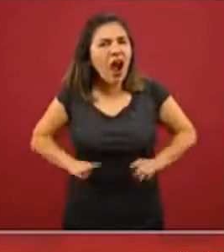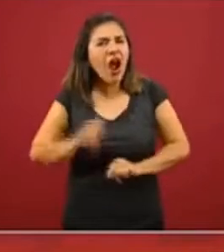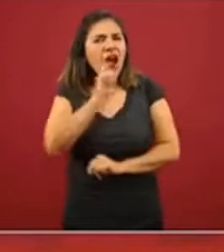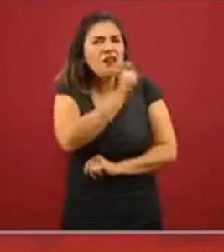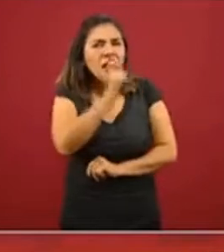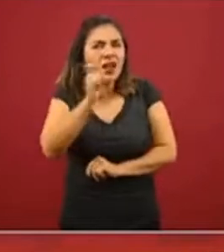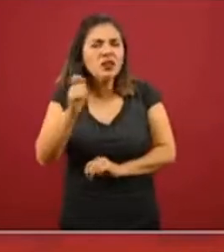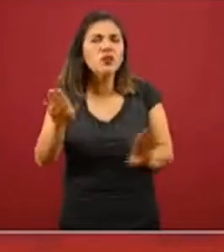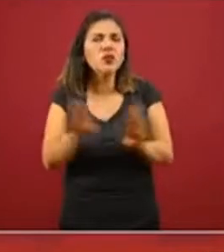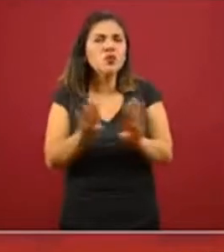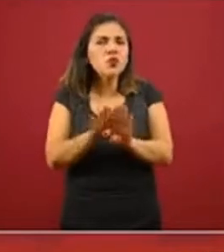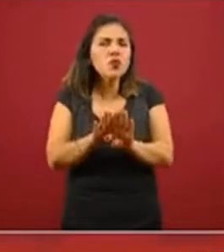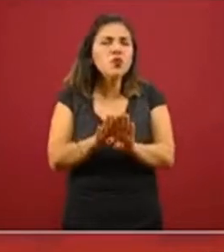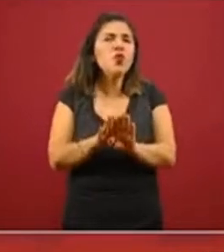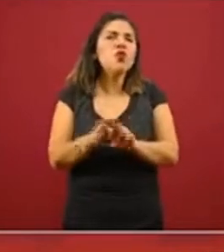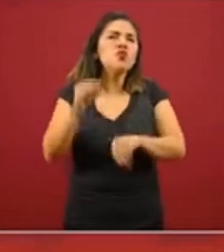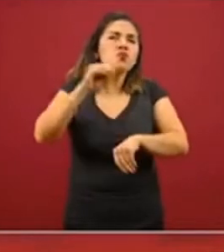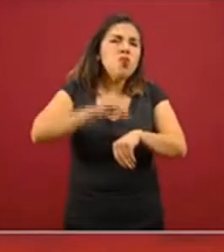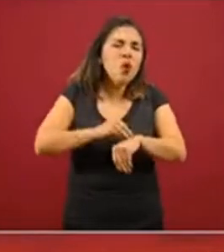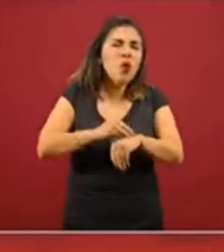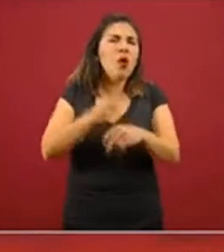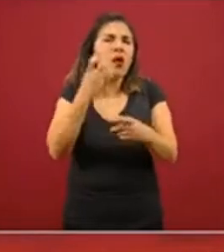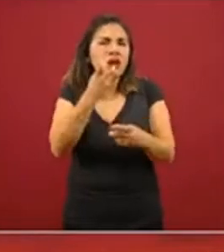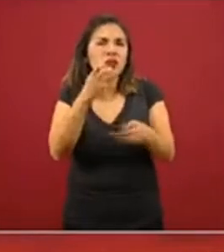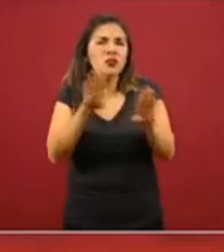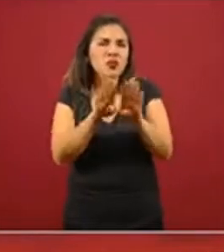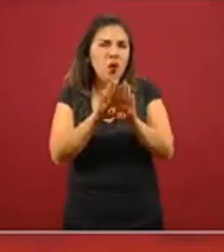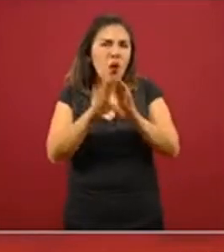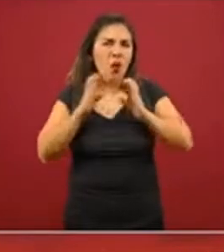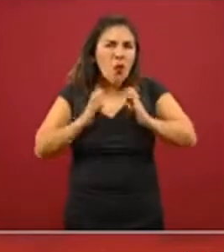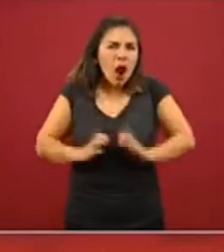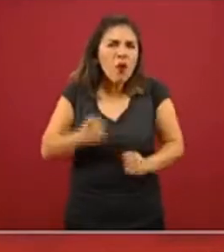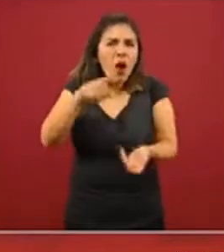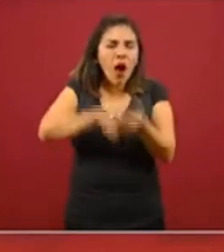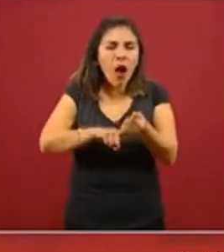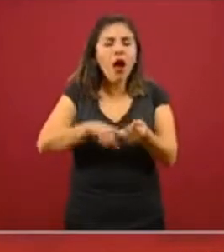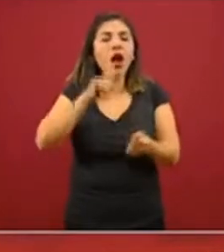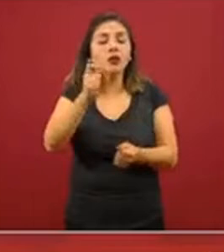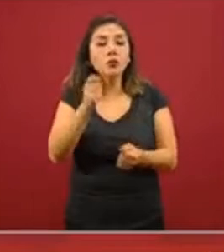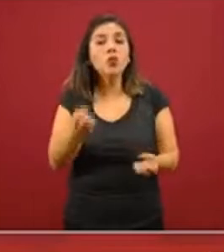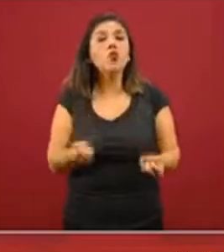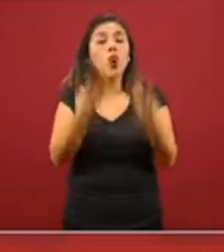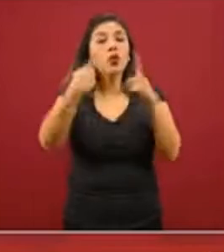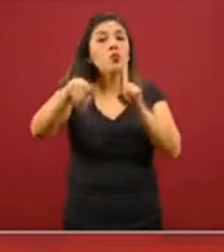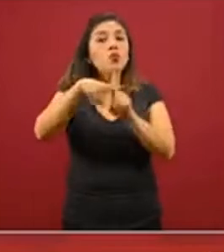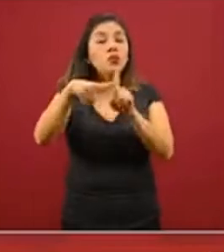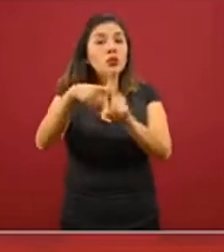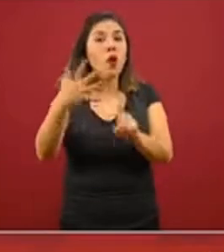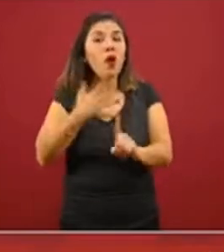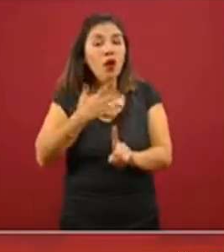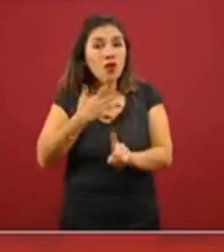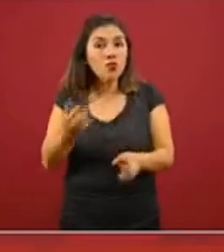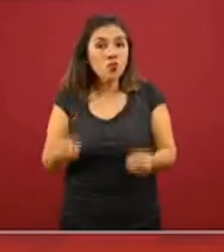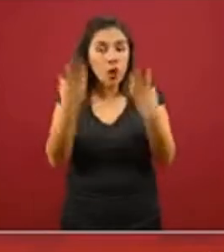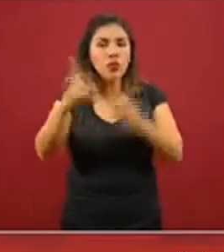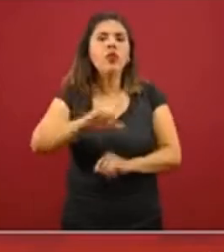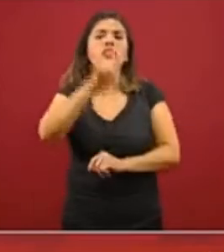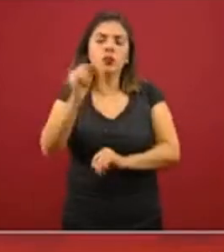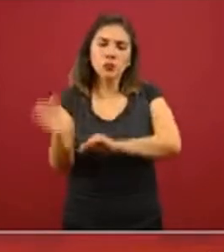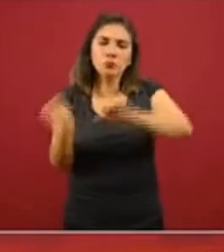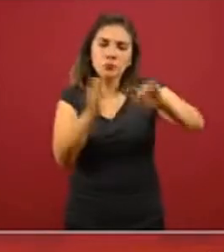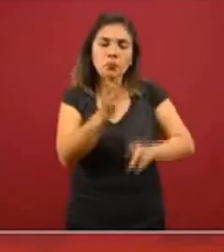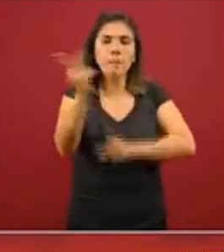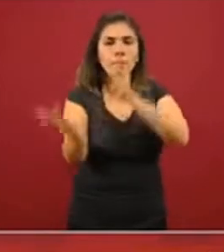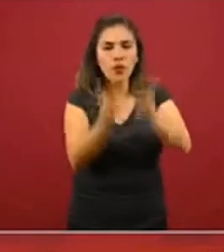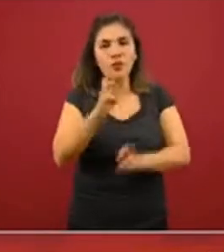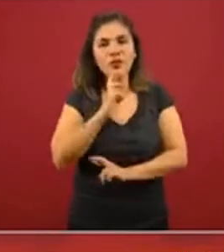su comorbilidad, también la proporción de confirmados positivos y abrimos a preguntas y